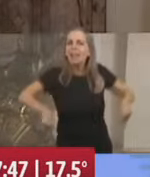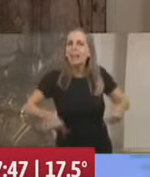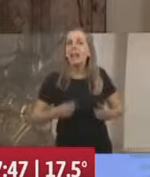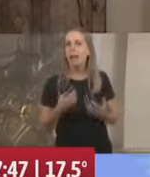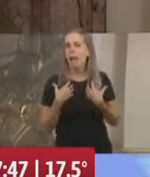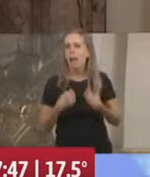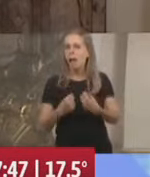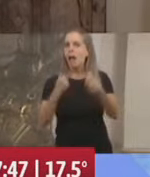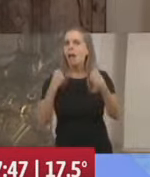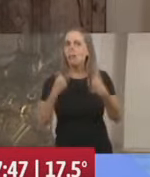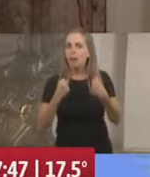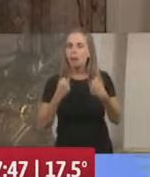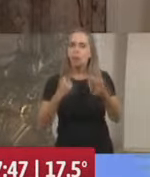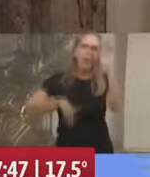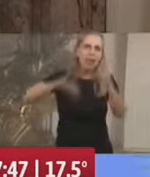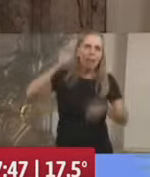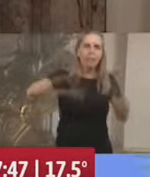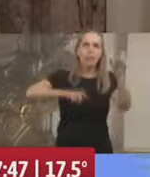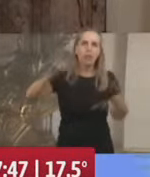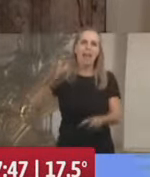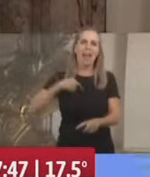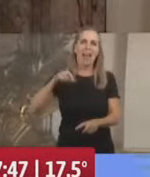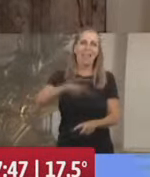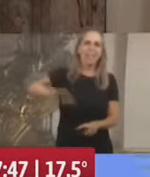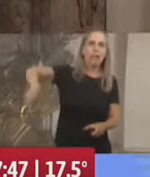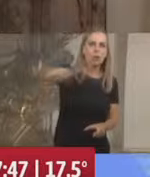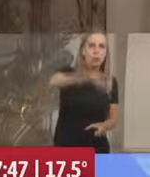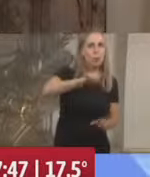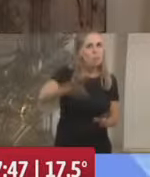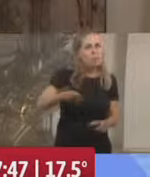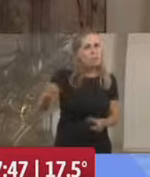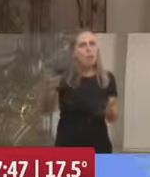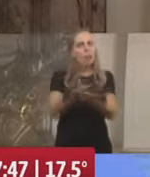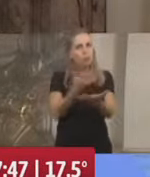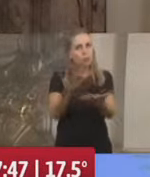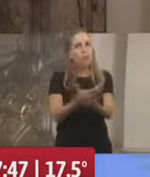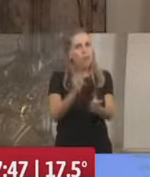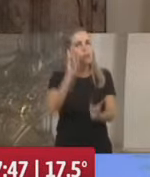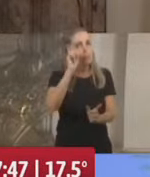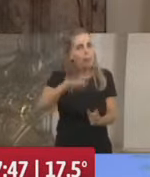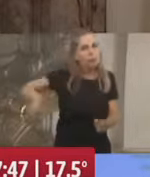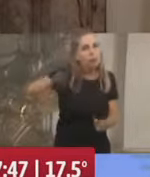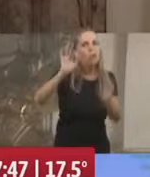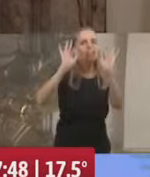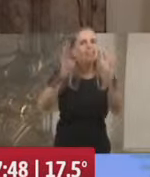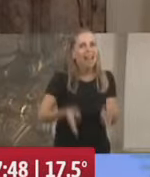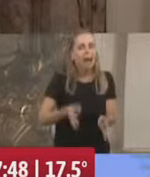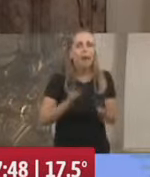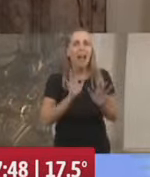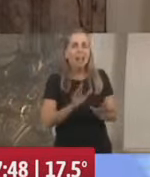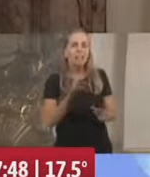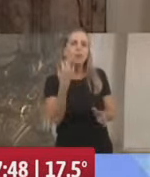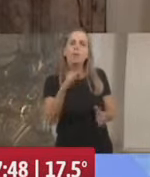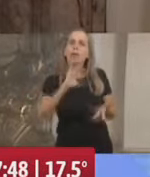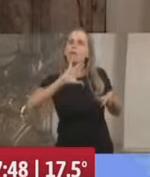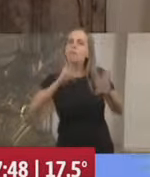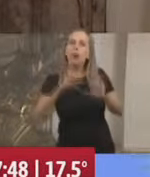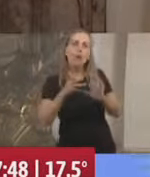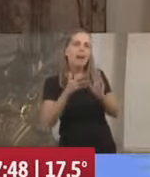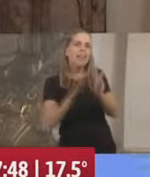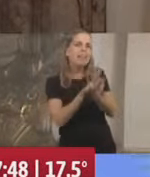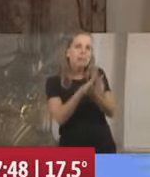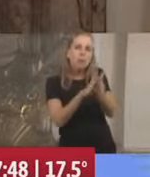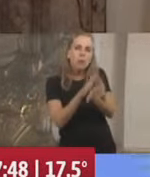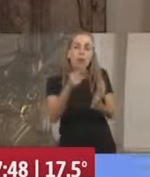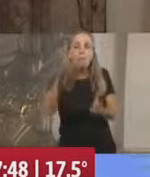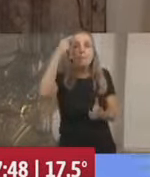propuesto, y ha propuesto de manera desinteresada, no queriendo ocupar cargos y ocupar las famosas cajas, como se suele decir en la política,